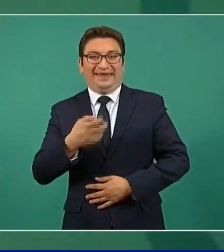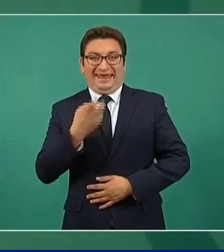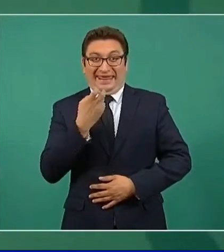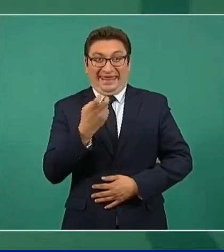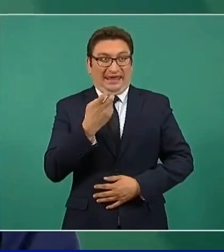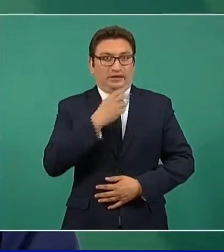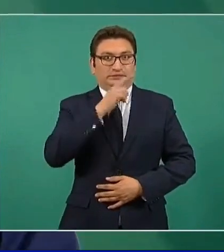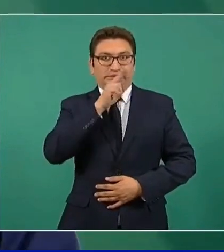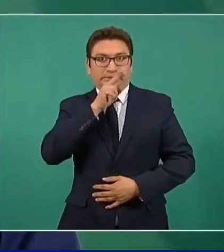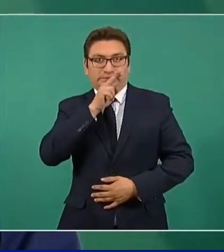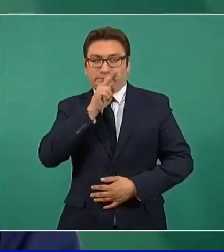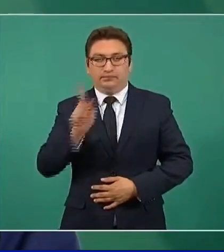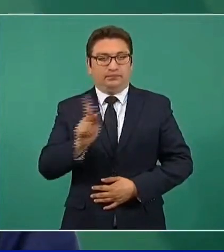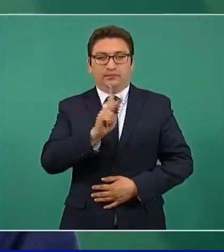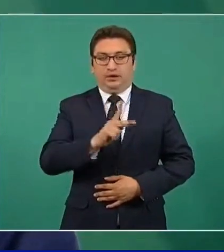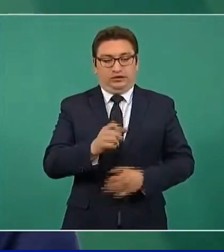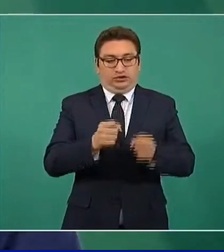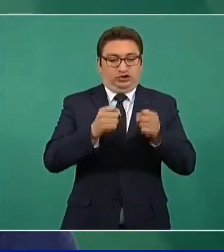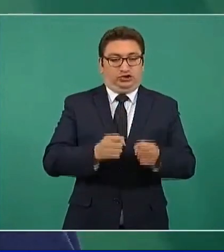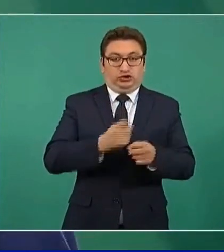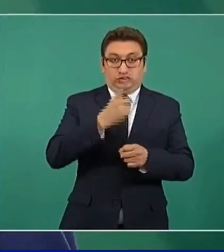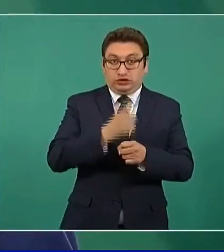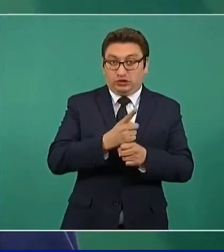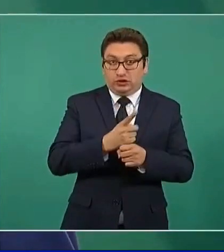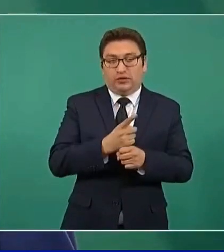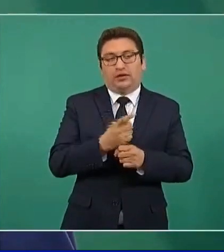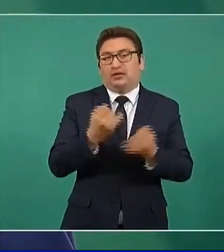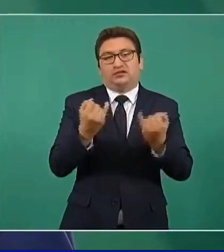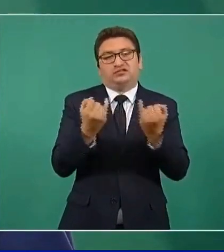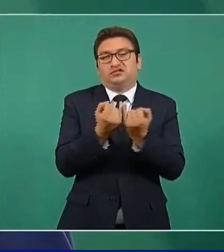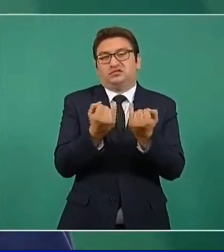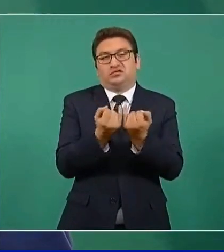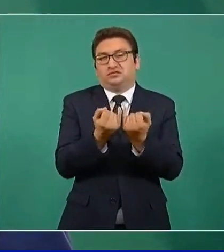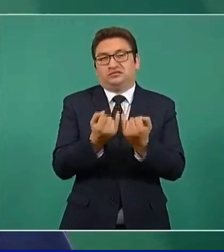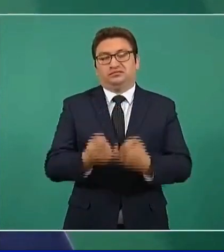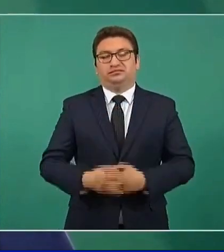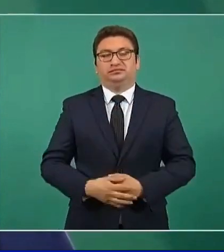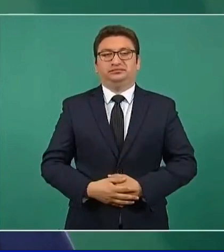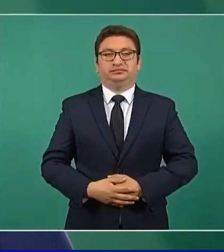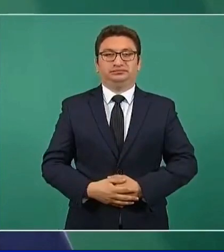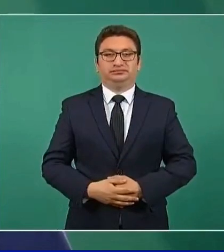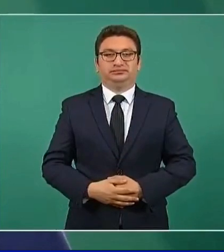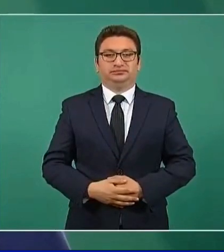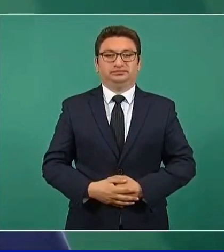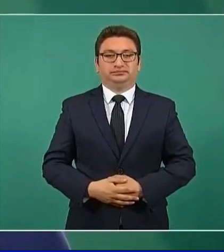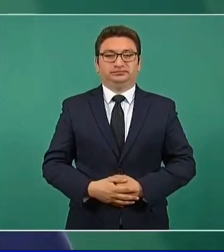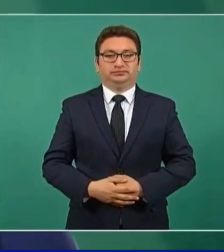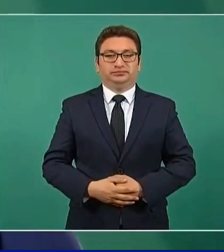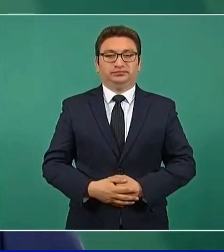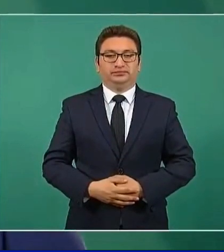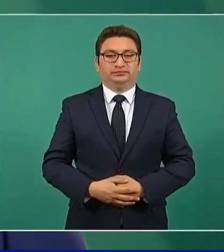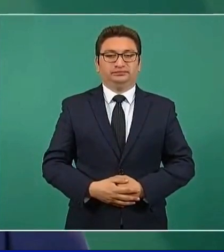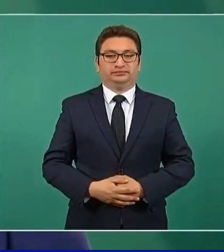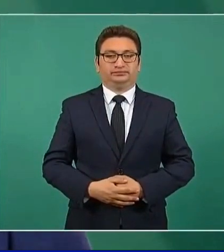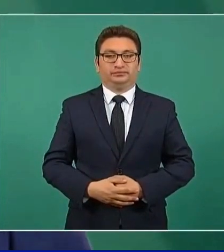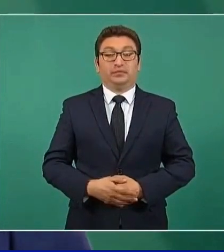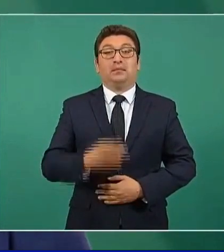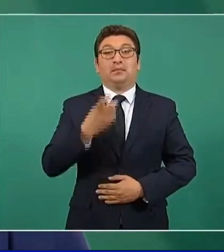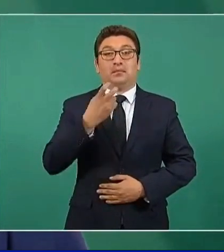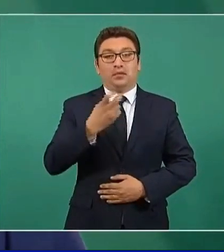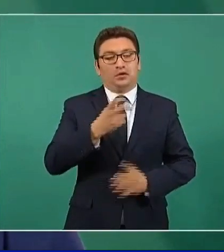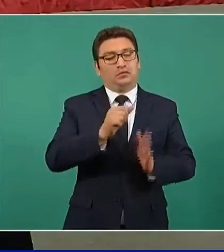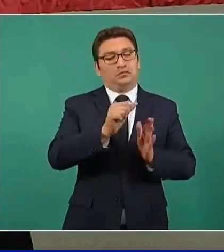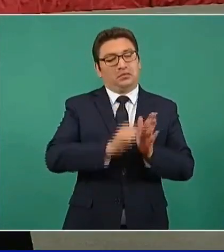Así es el tema de seguridad. Y por eso, mes con mes,